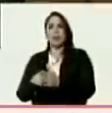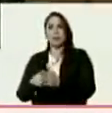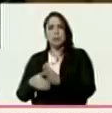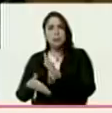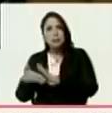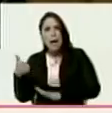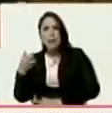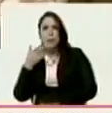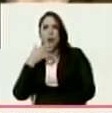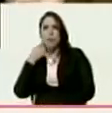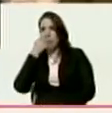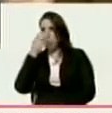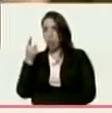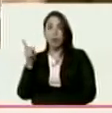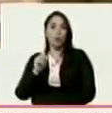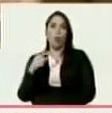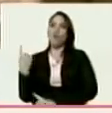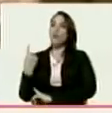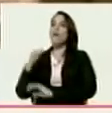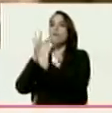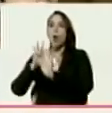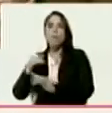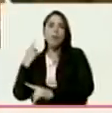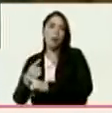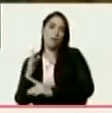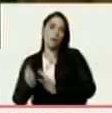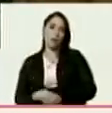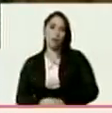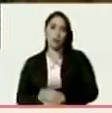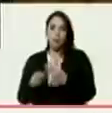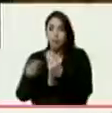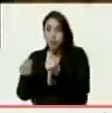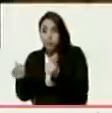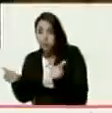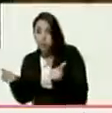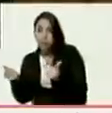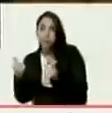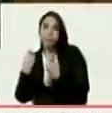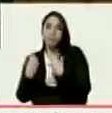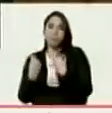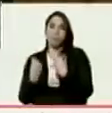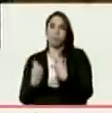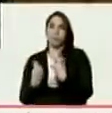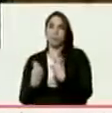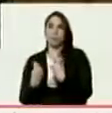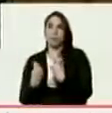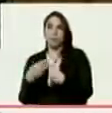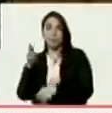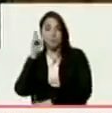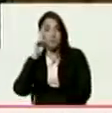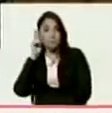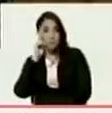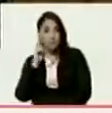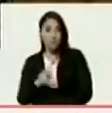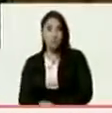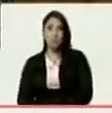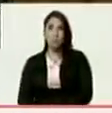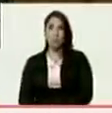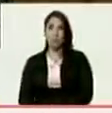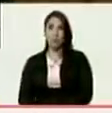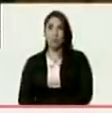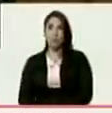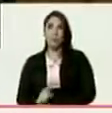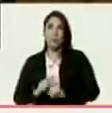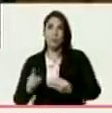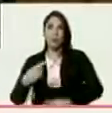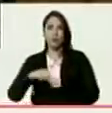metido. Esa es la única opción. Esa es la única, ¿cómo se llama? Razón para